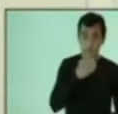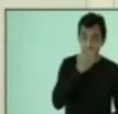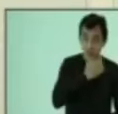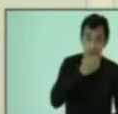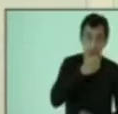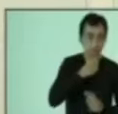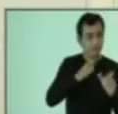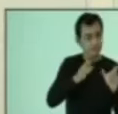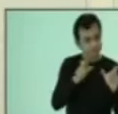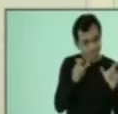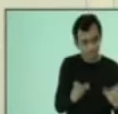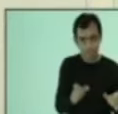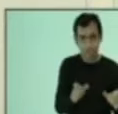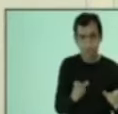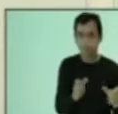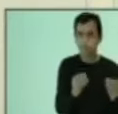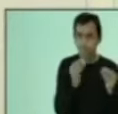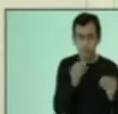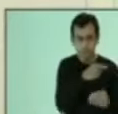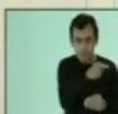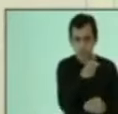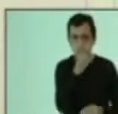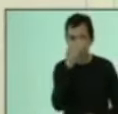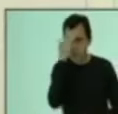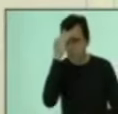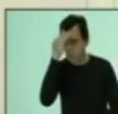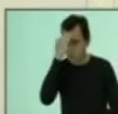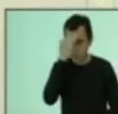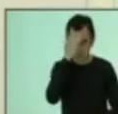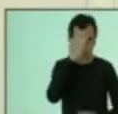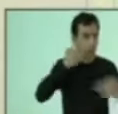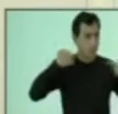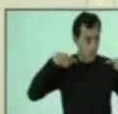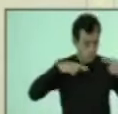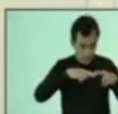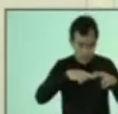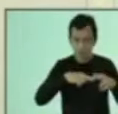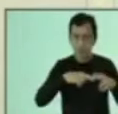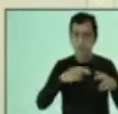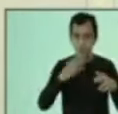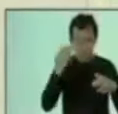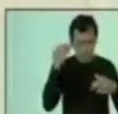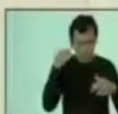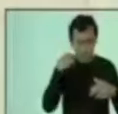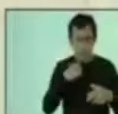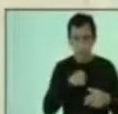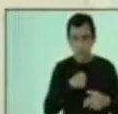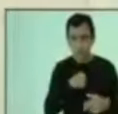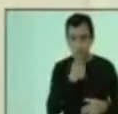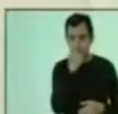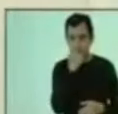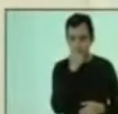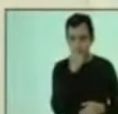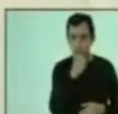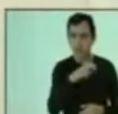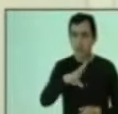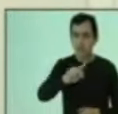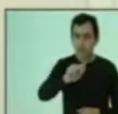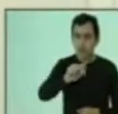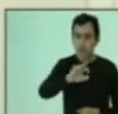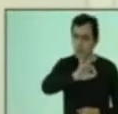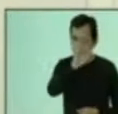La mayoría de las escuelas, las conozco porque soy maestro, cuentan con la infraestructura en un 80%